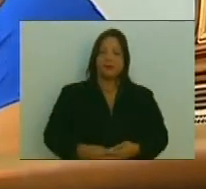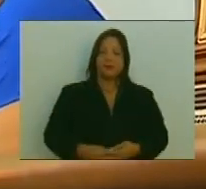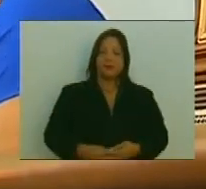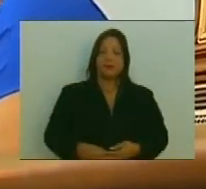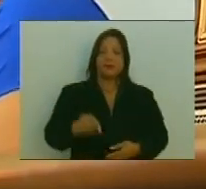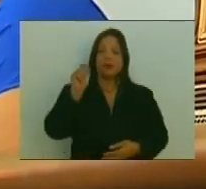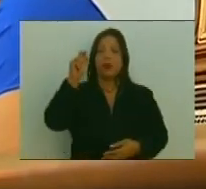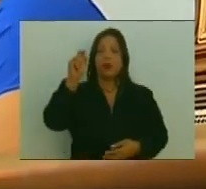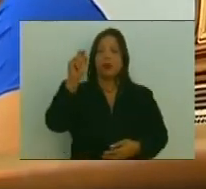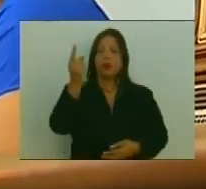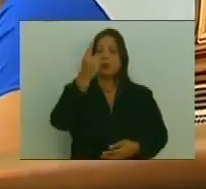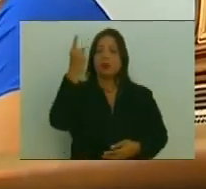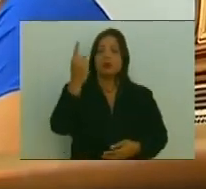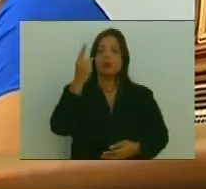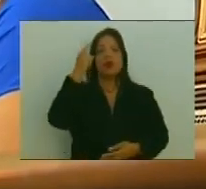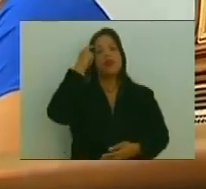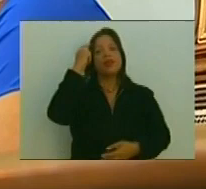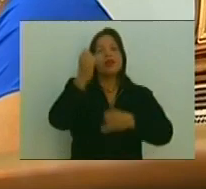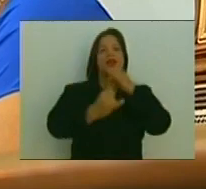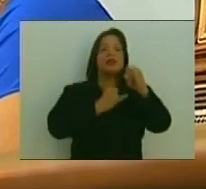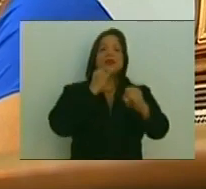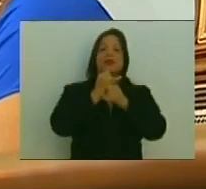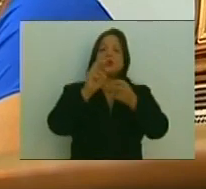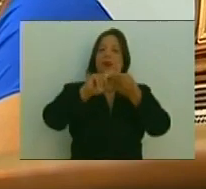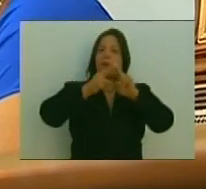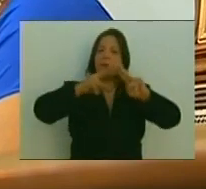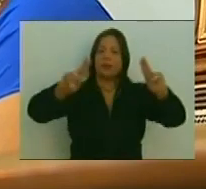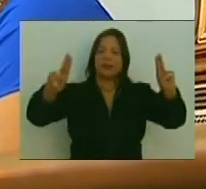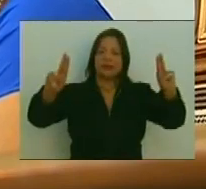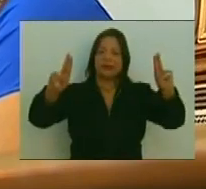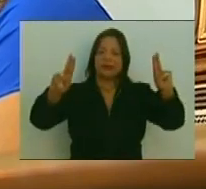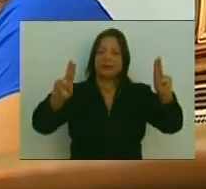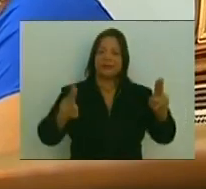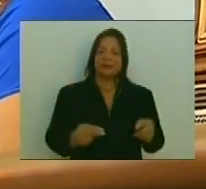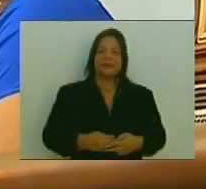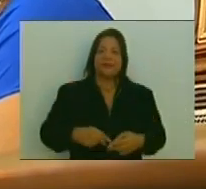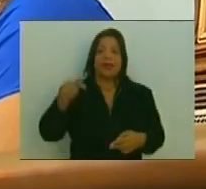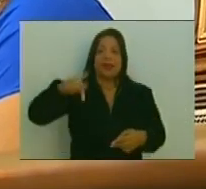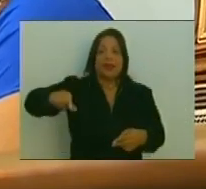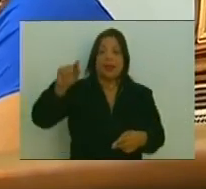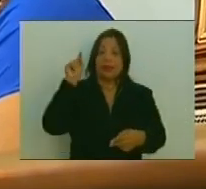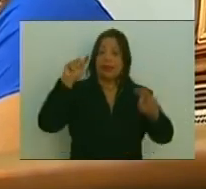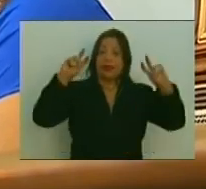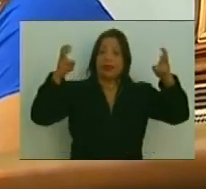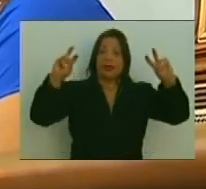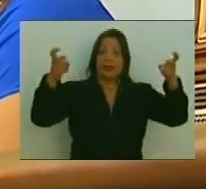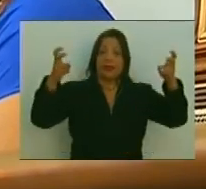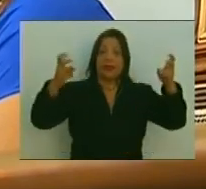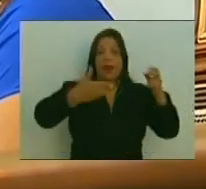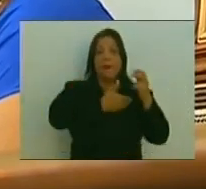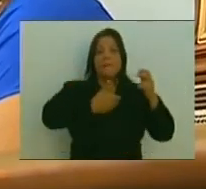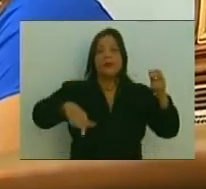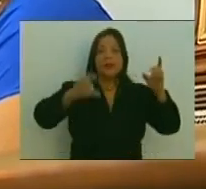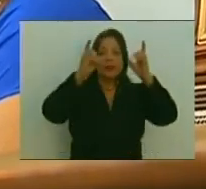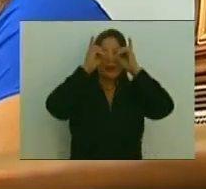Punto único, Día Internacional de la Paz. En este punto, la